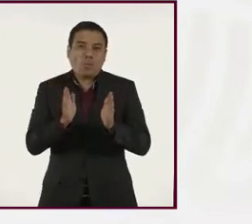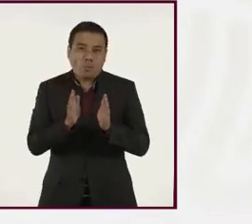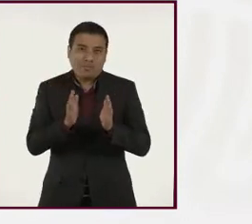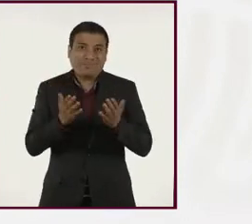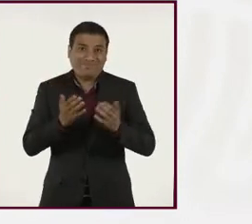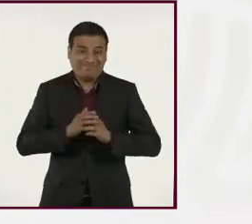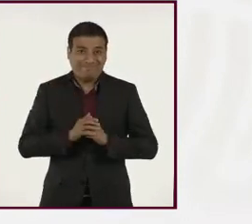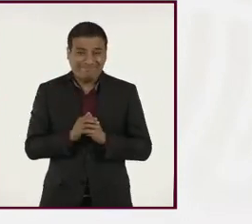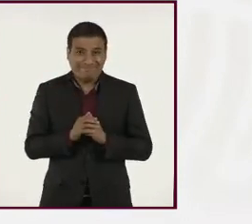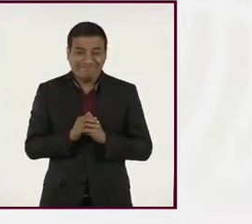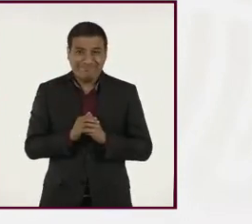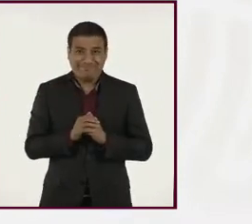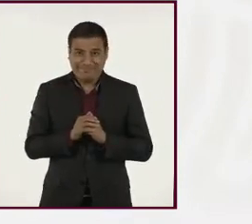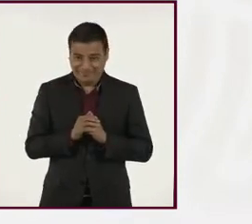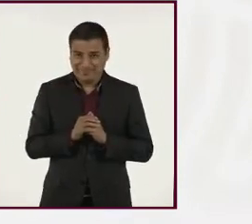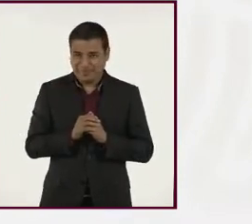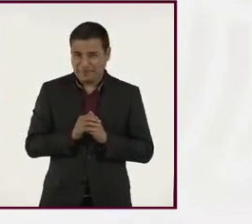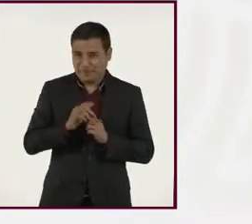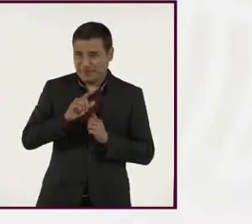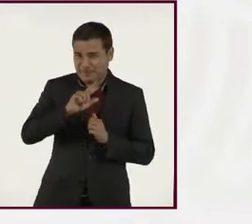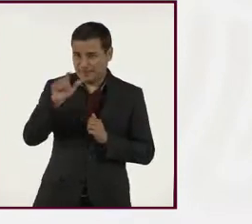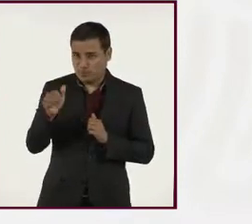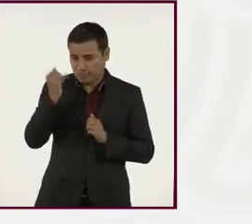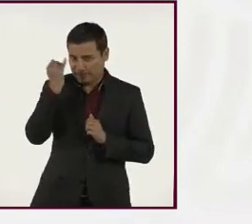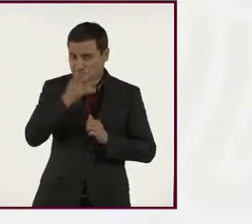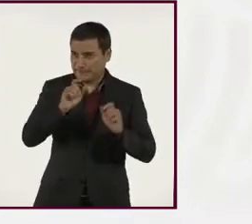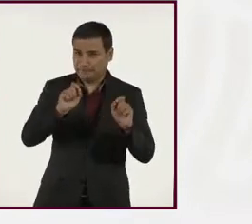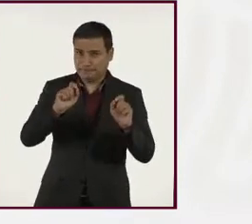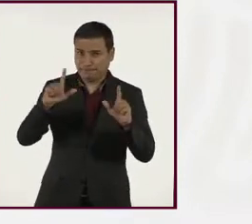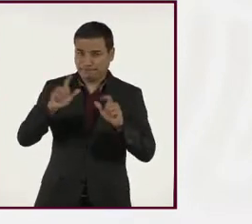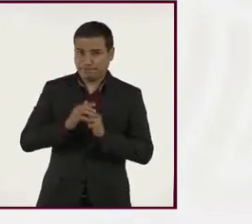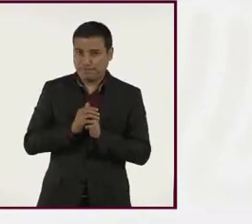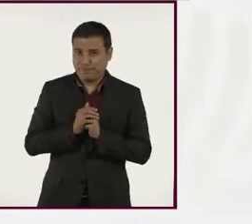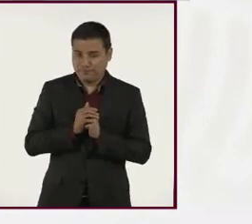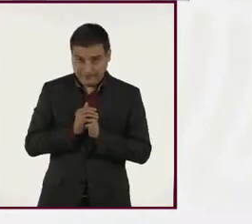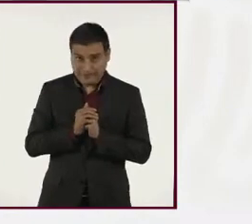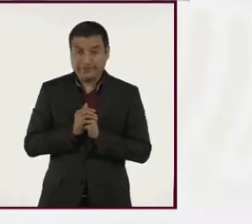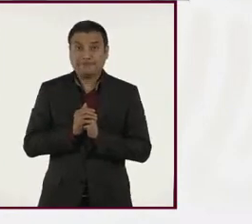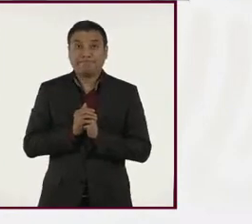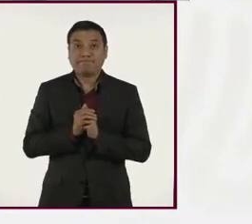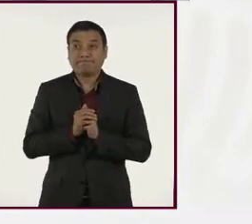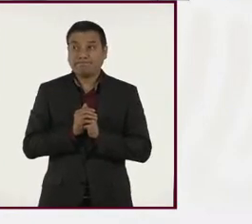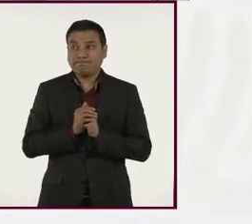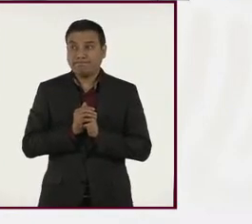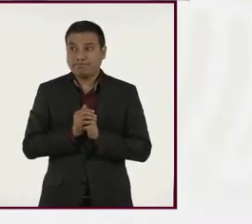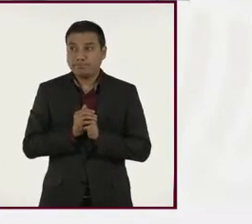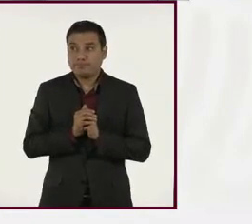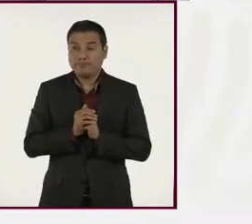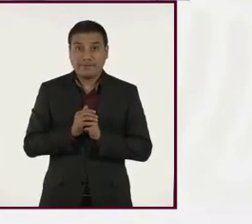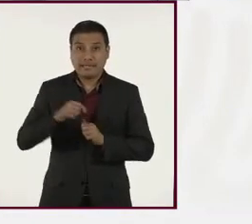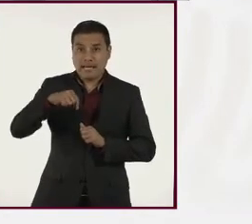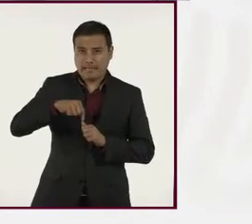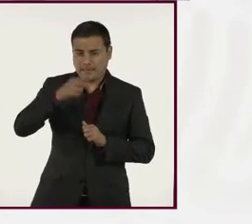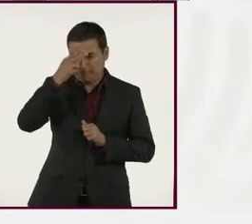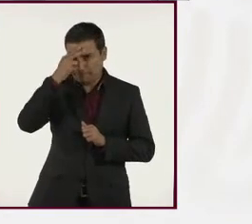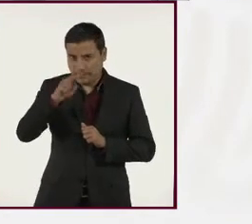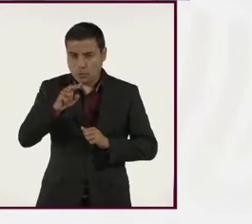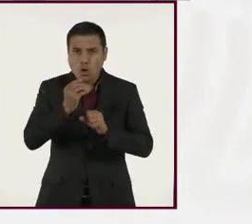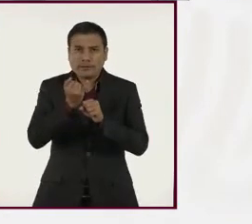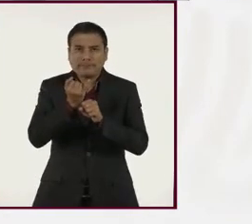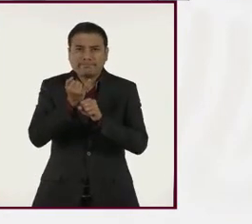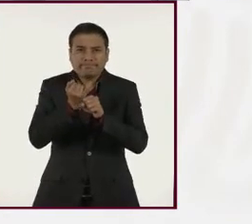De hecho, como veremos en la siguiente diapositiva, en la población mexicana se realizó un estudio en el que se trató de hacer